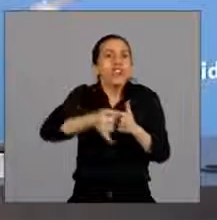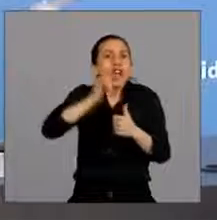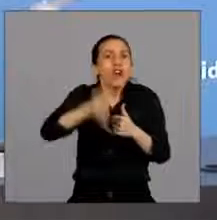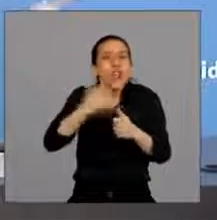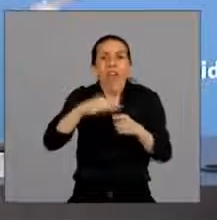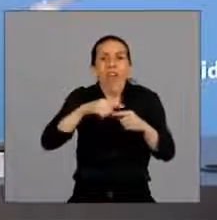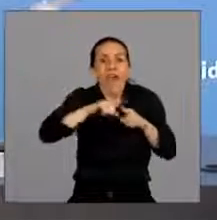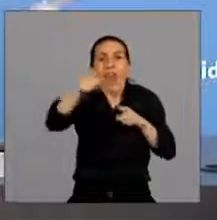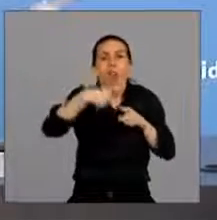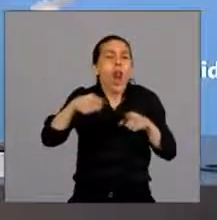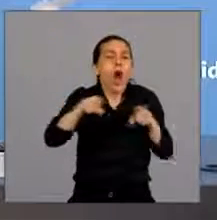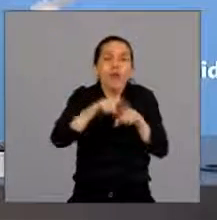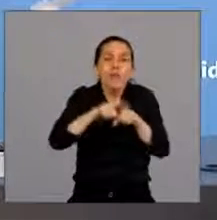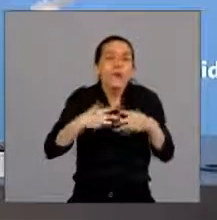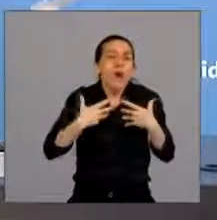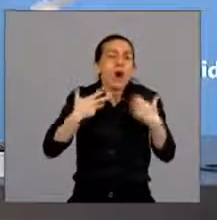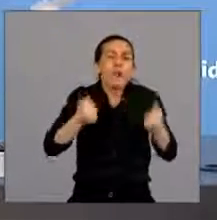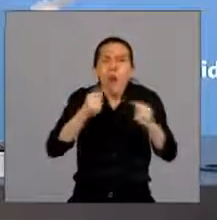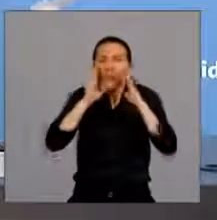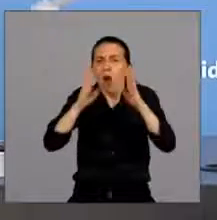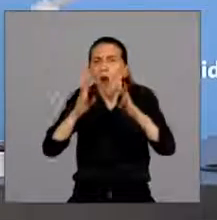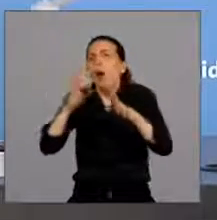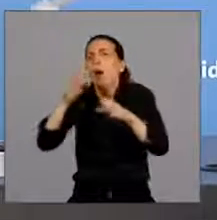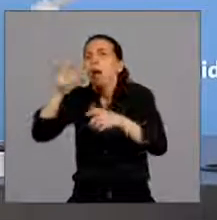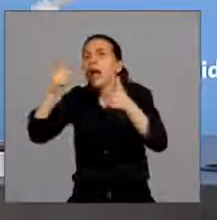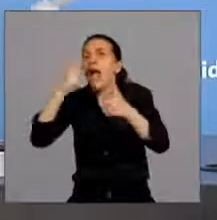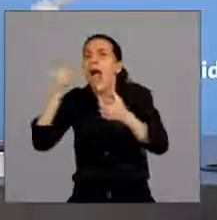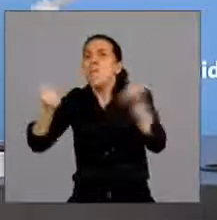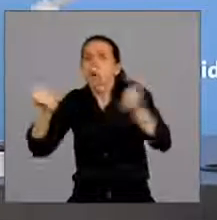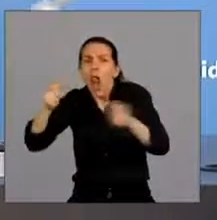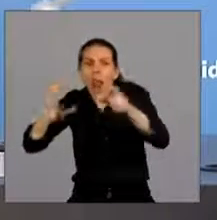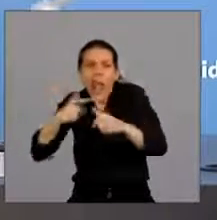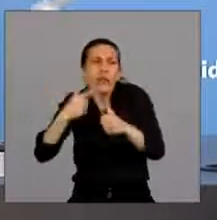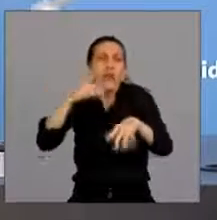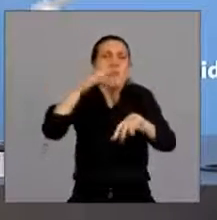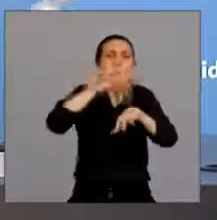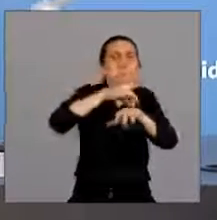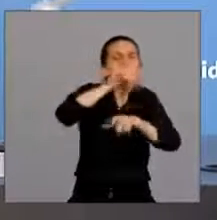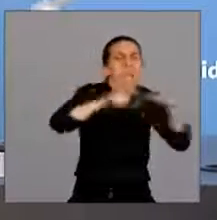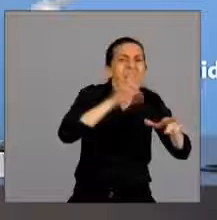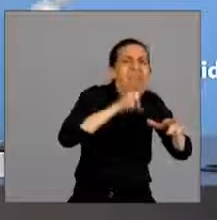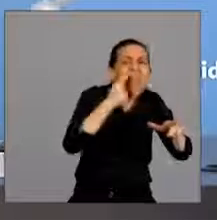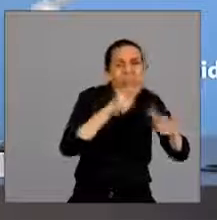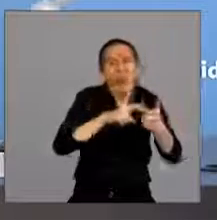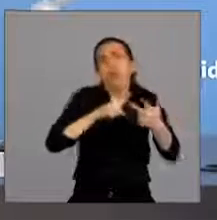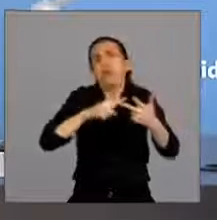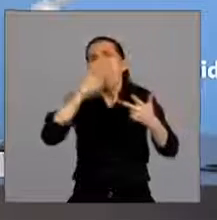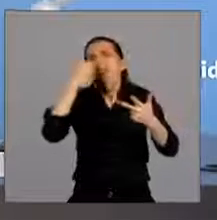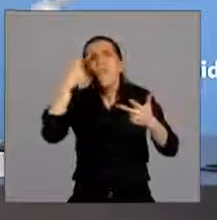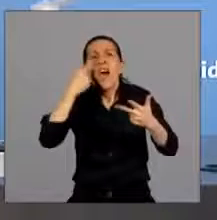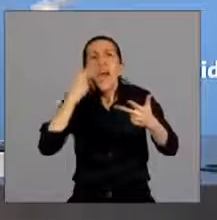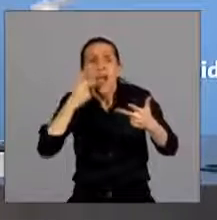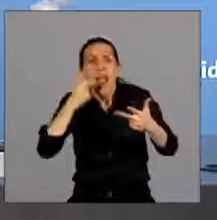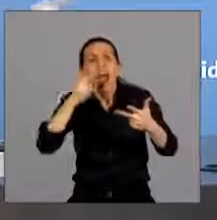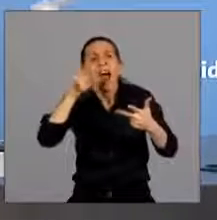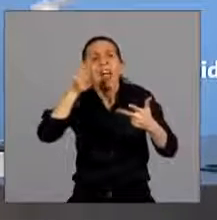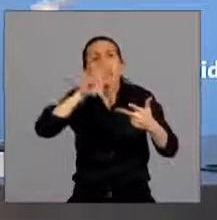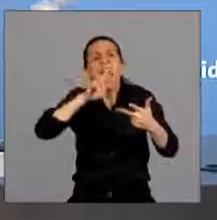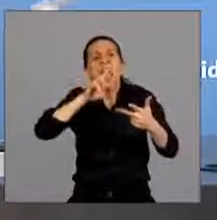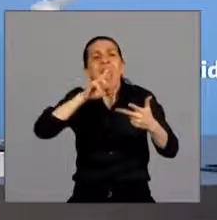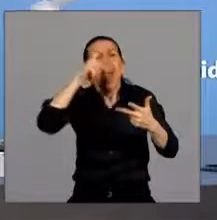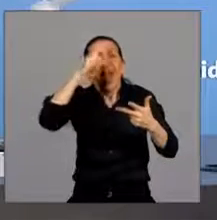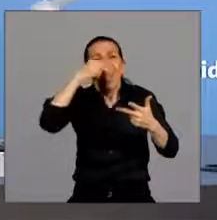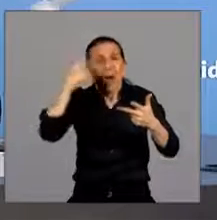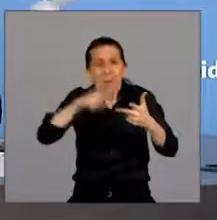con los médicos y las médicas, con los enfermeros y las enfermeras, con los hombres y mujeres